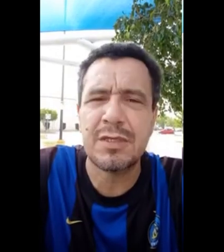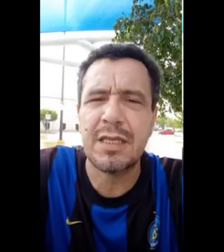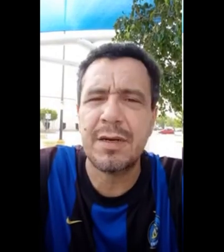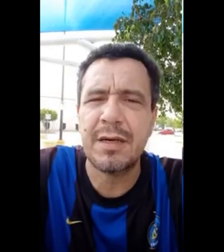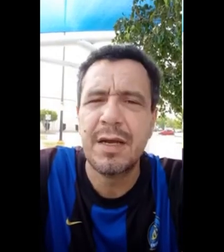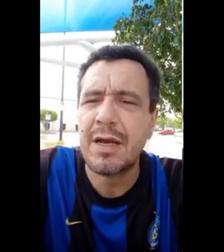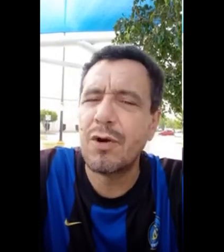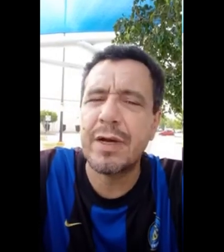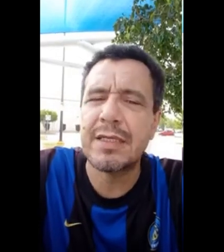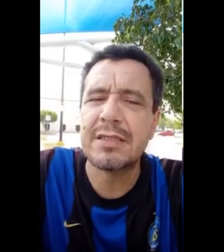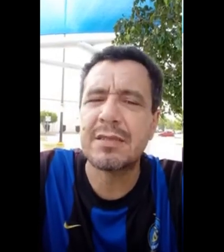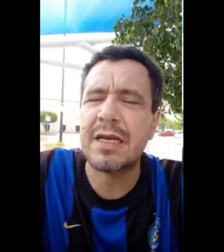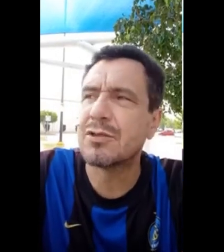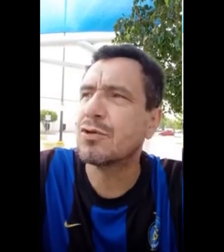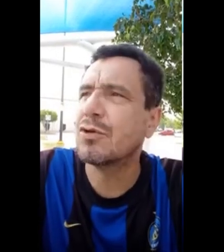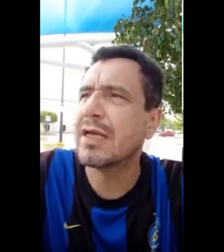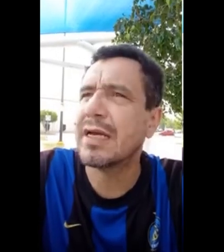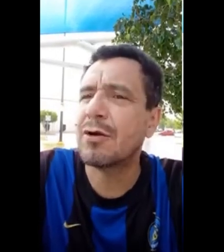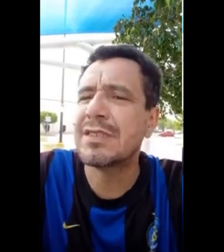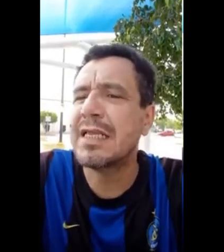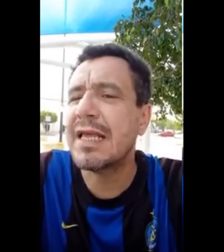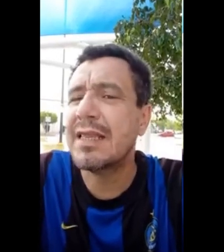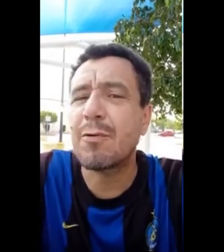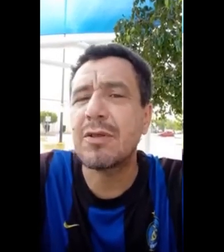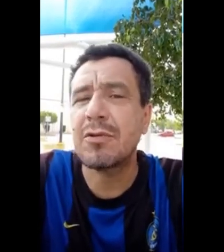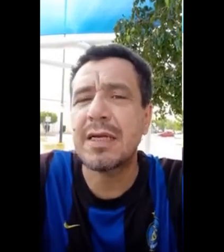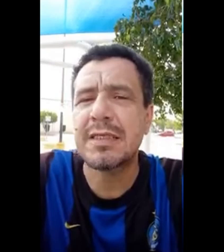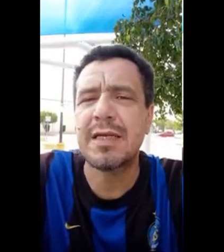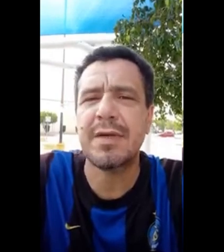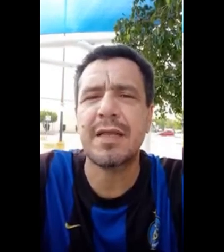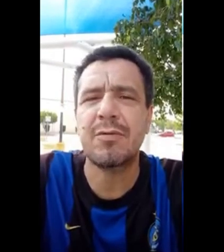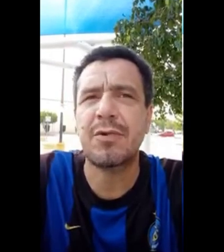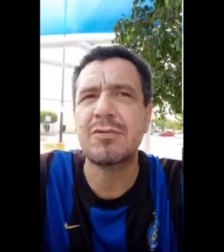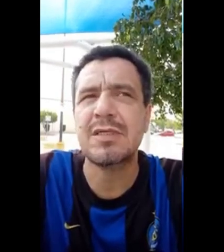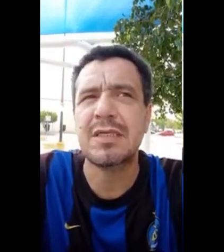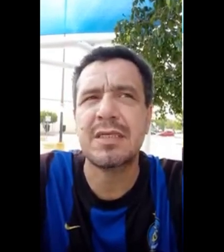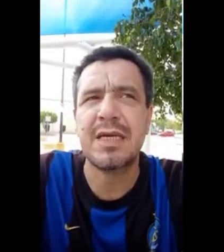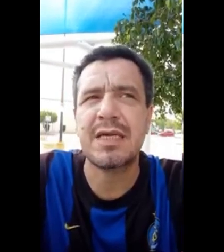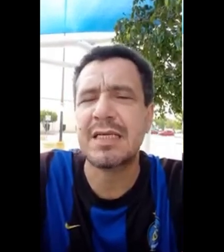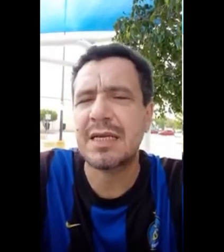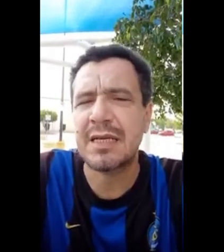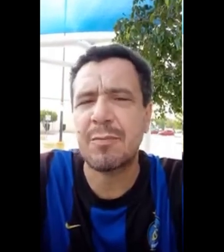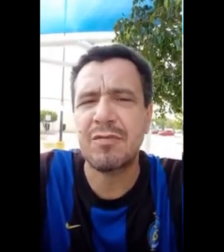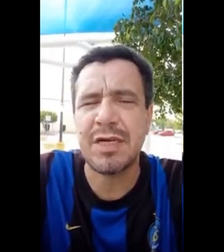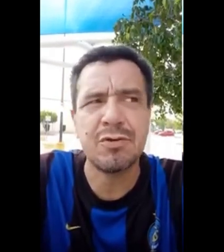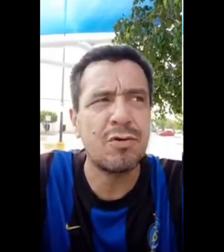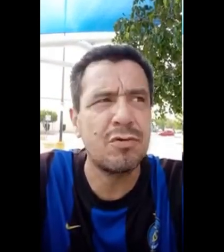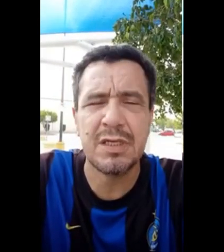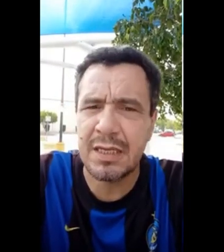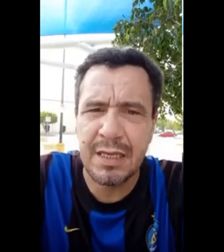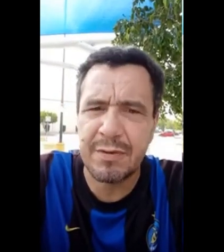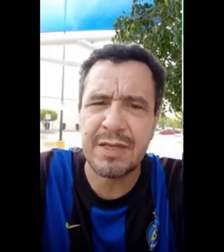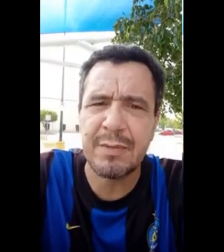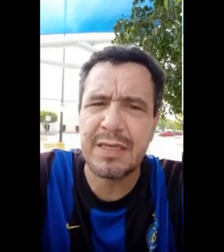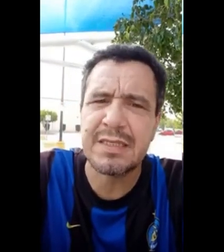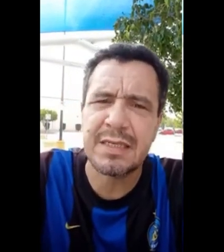Arturo Saldívar no es el asunto de que no se entiende cuánto tiene que ser el mandato y por eso se tiene que hacer la modificación. No, se